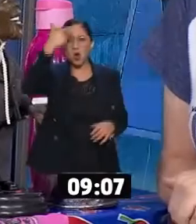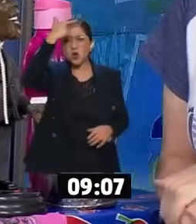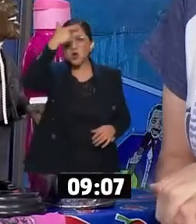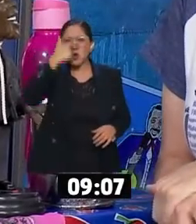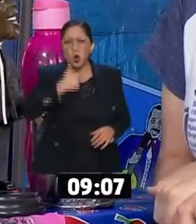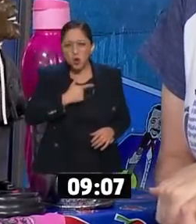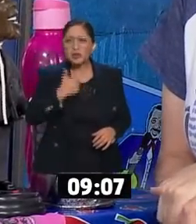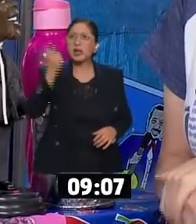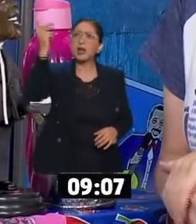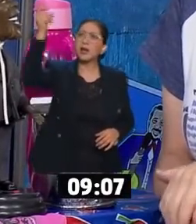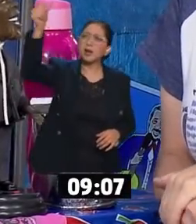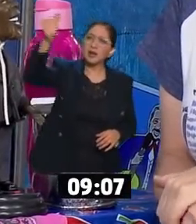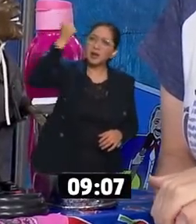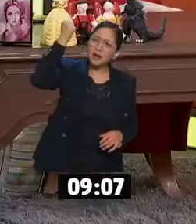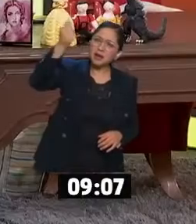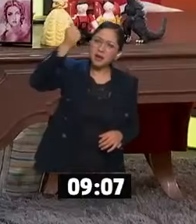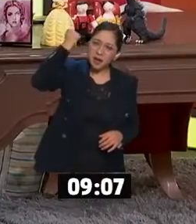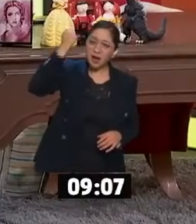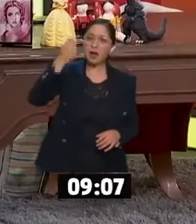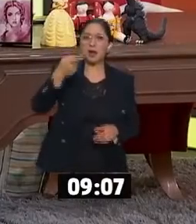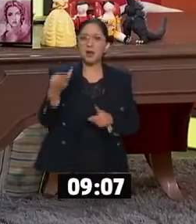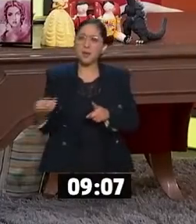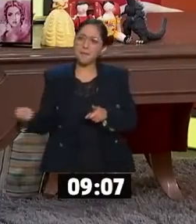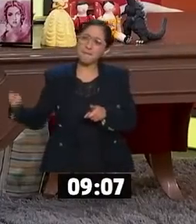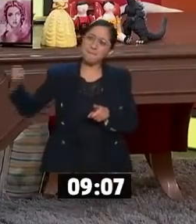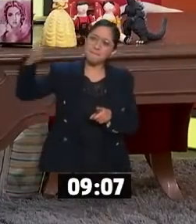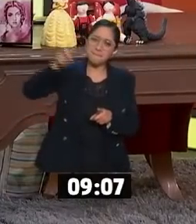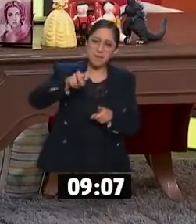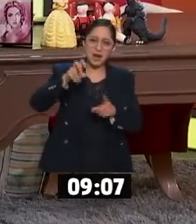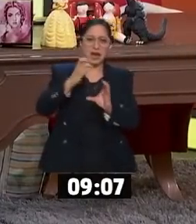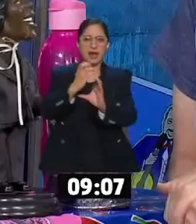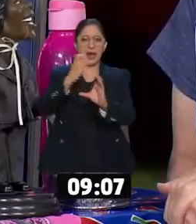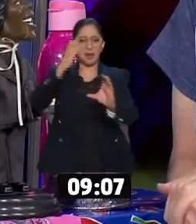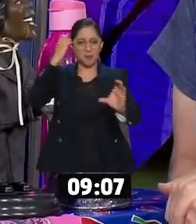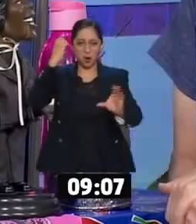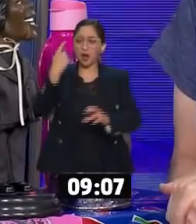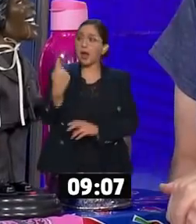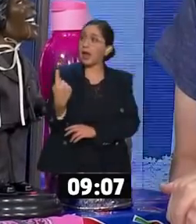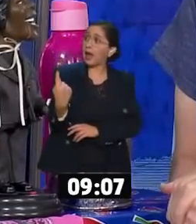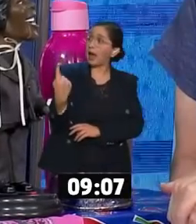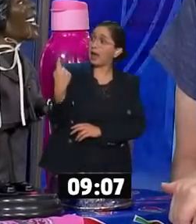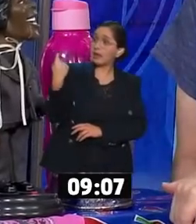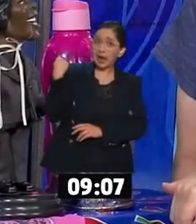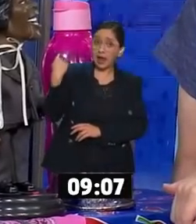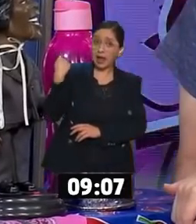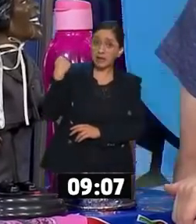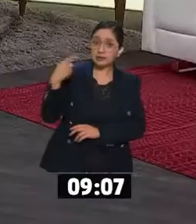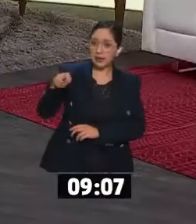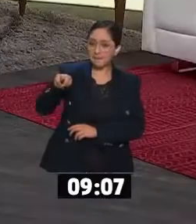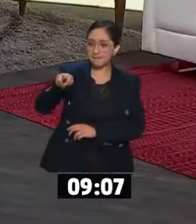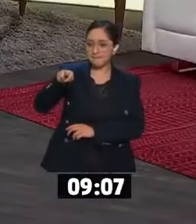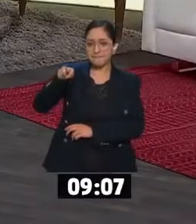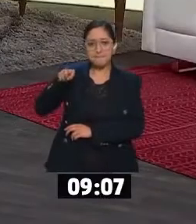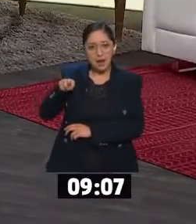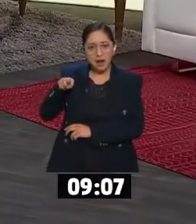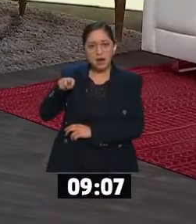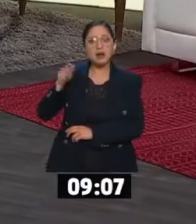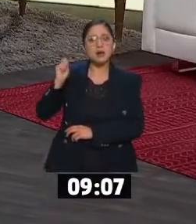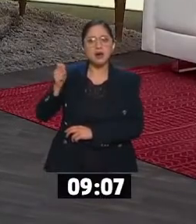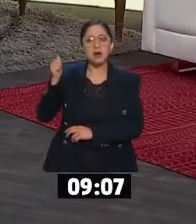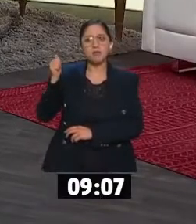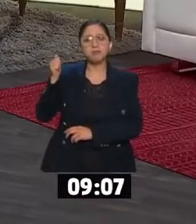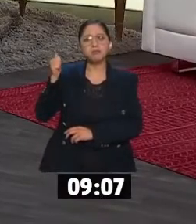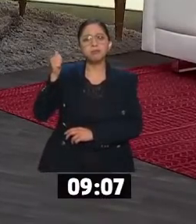un autobús, se sube al autobús, dice, pásale para atrás. Llegan a un manicomio, porque el autobús era de un